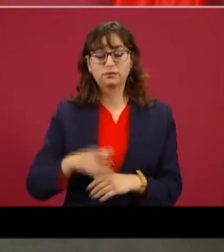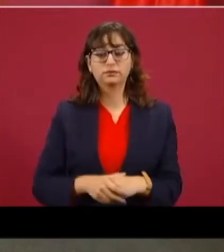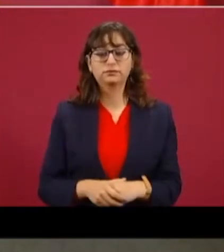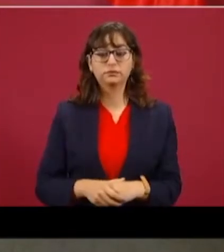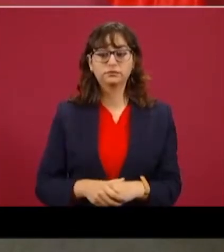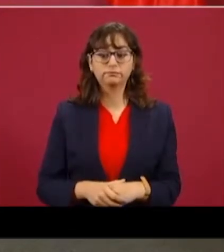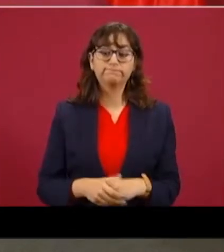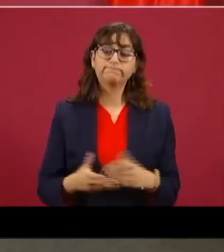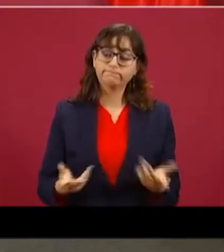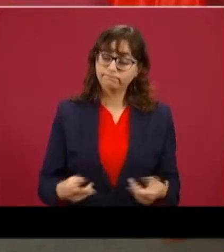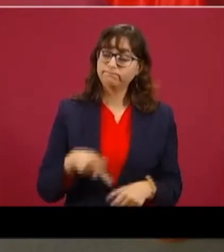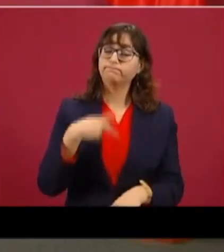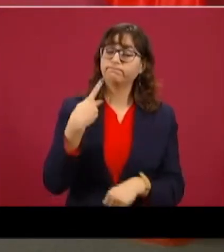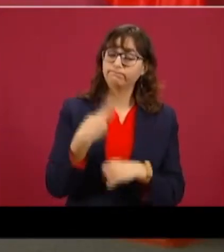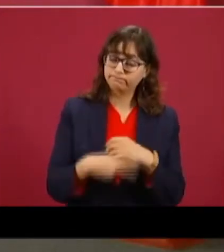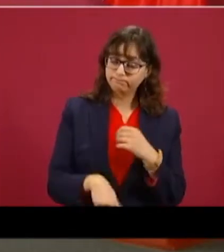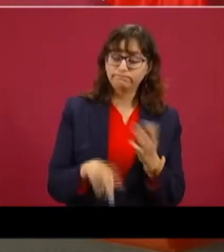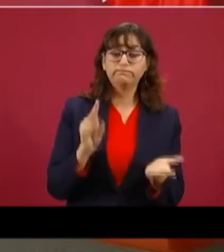hay riesgos,